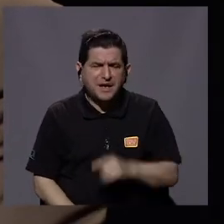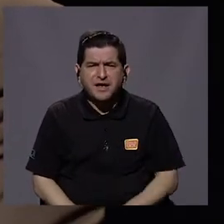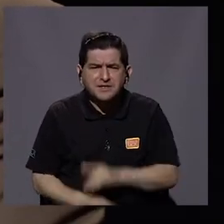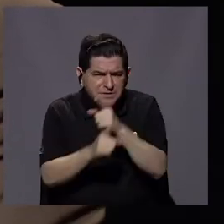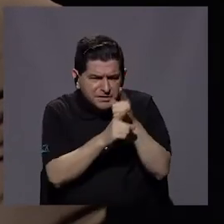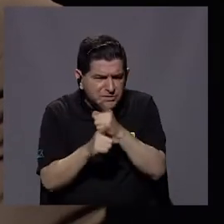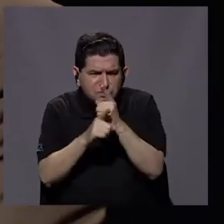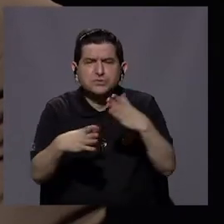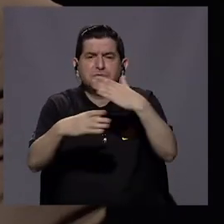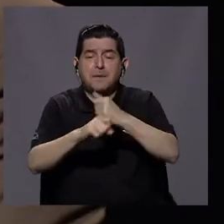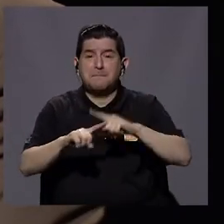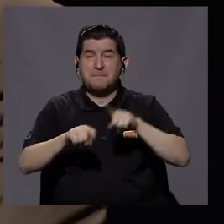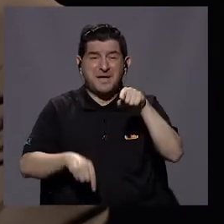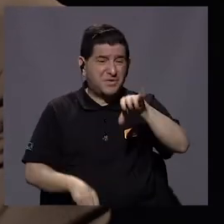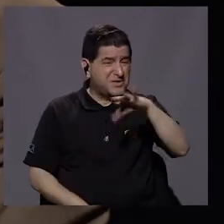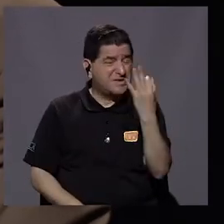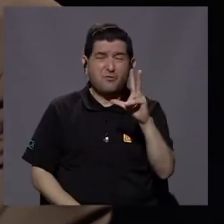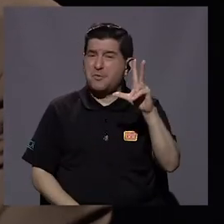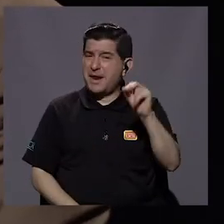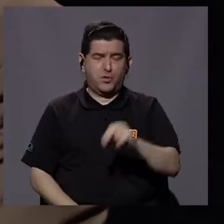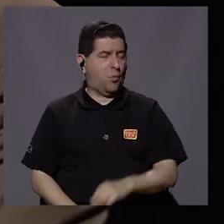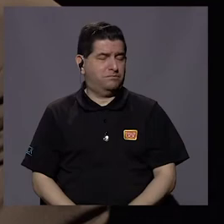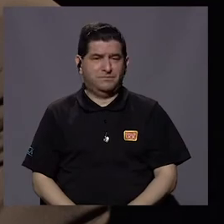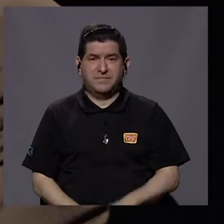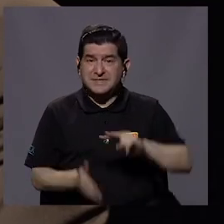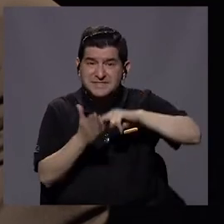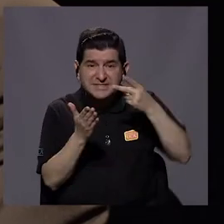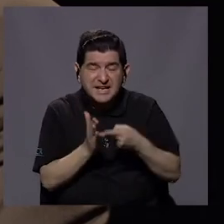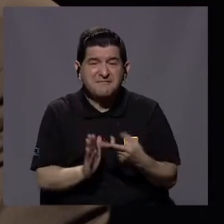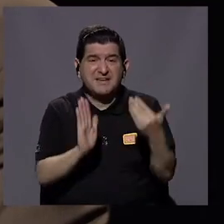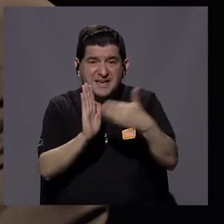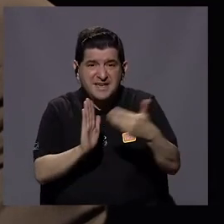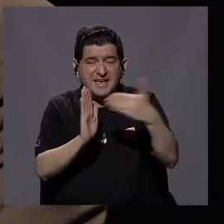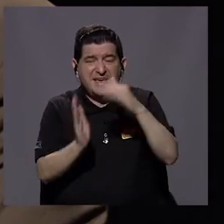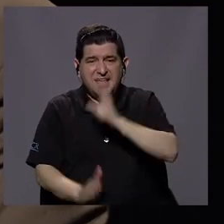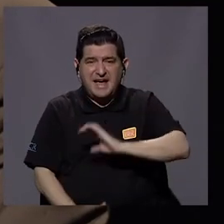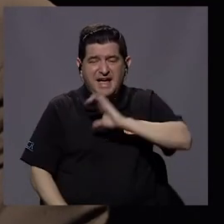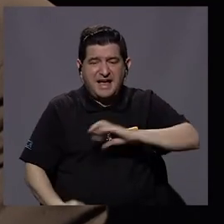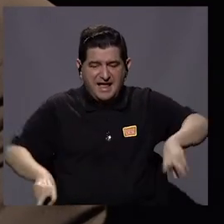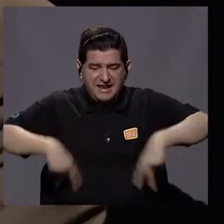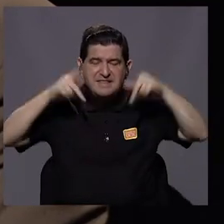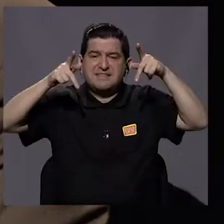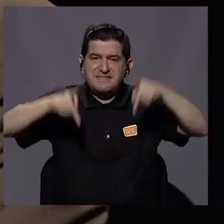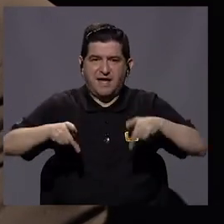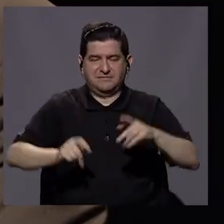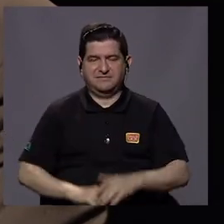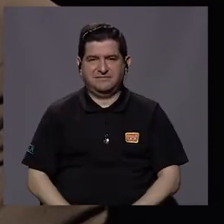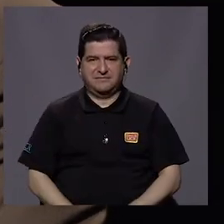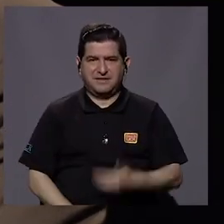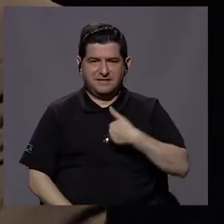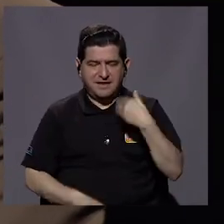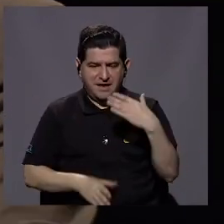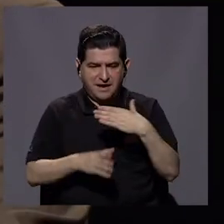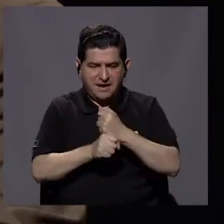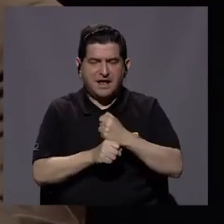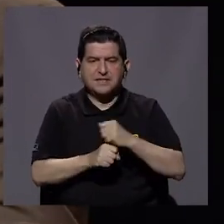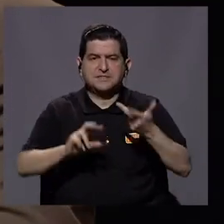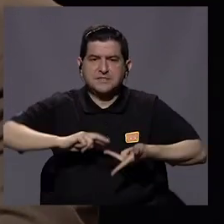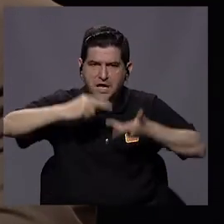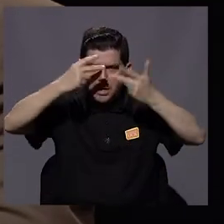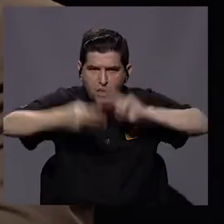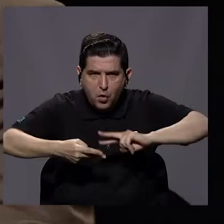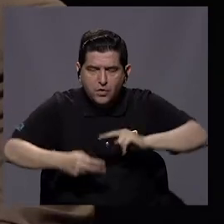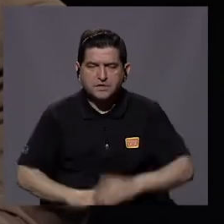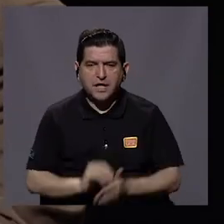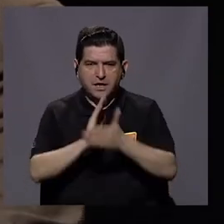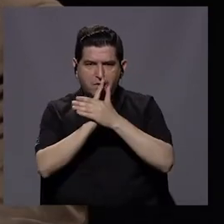en esas readecuaciones que tenemos que hacer, uh-huh, pero no de esta forma, porque esta forma lo que conlleva es un desmejoramiento de la calidad de vida de las personas, y lo que tenemos que hacer es todo lo